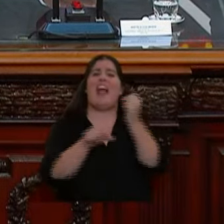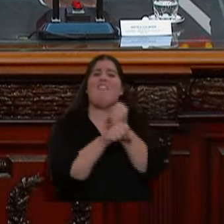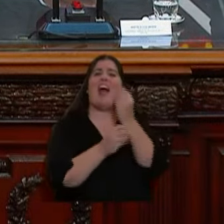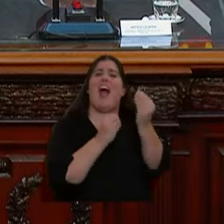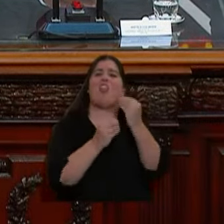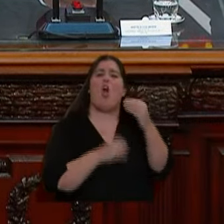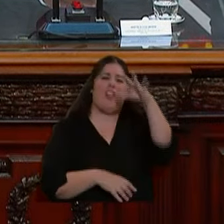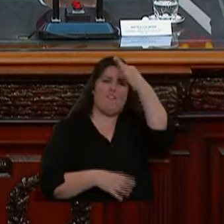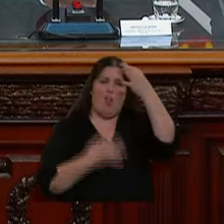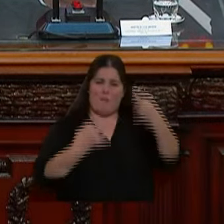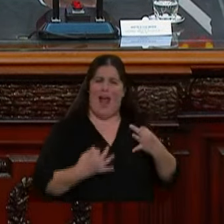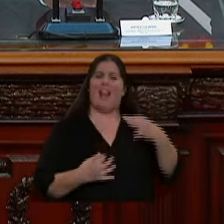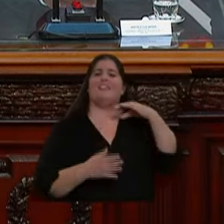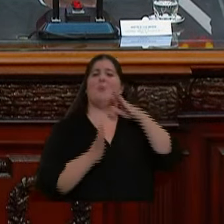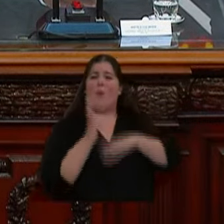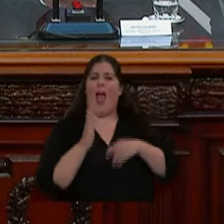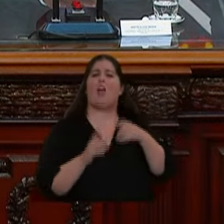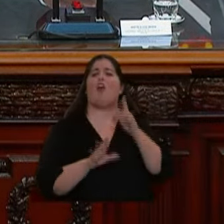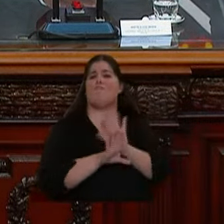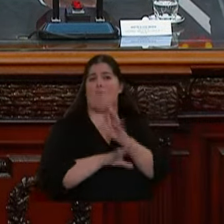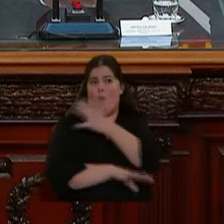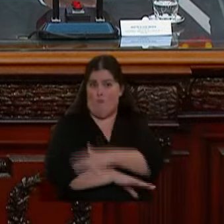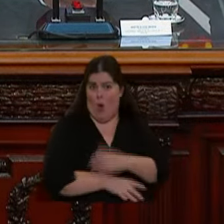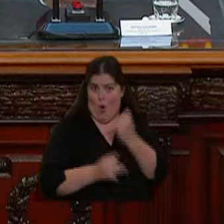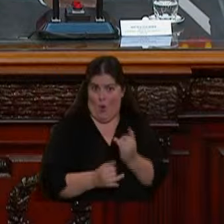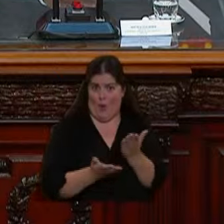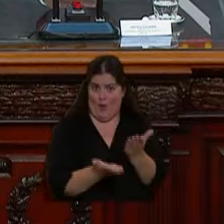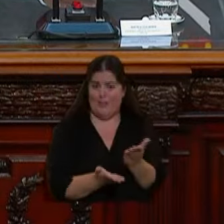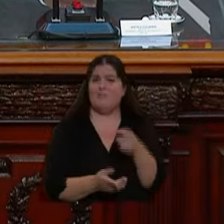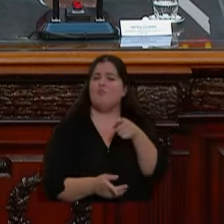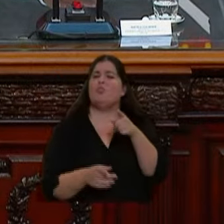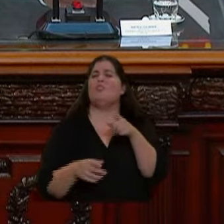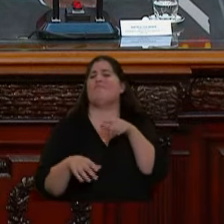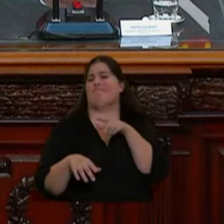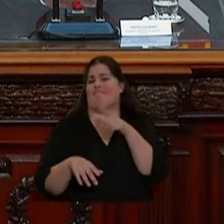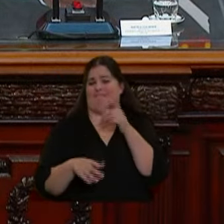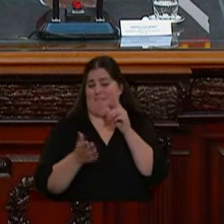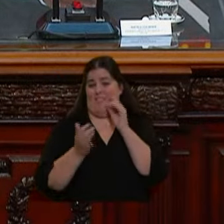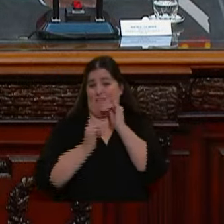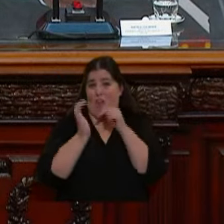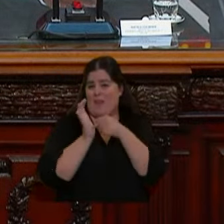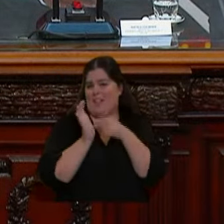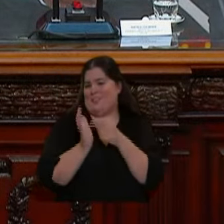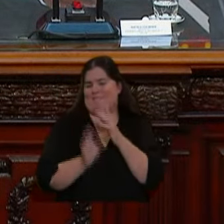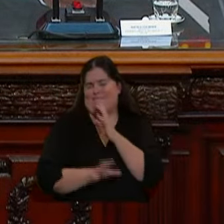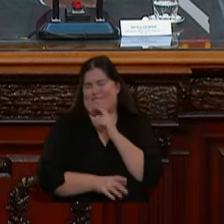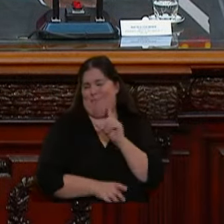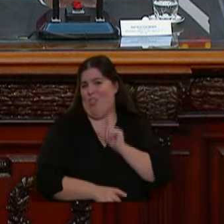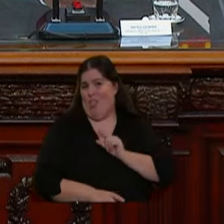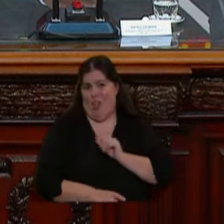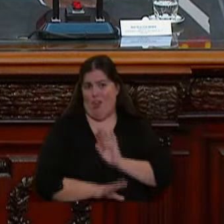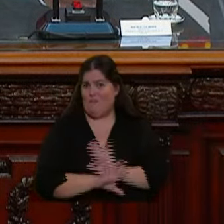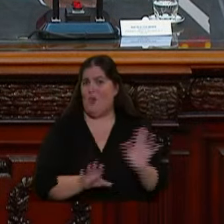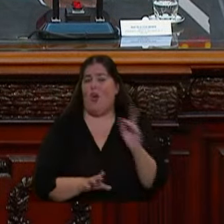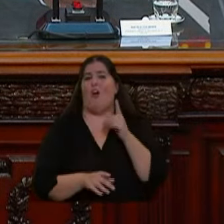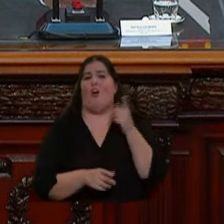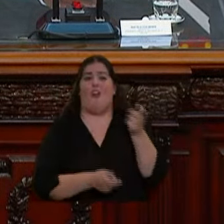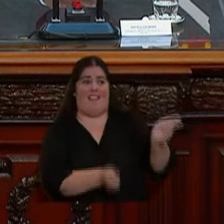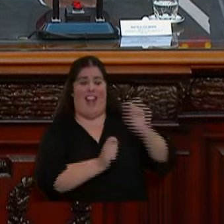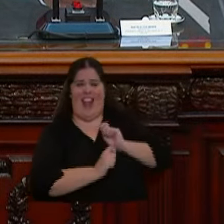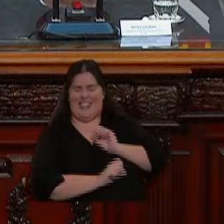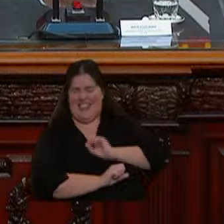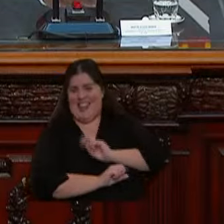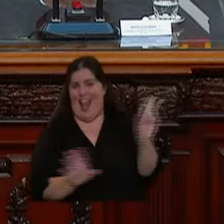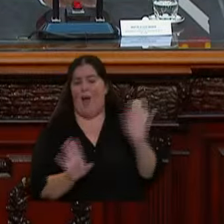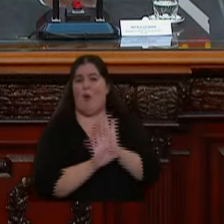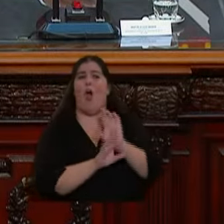pobres. Esto es un dato desgarrador que revela crudamente la brutalidad de la herencia que hemos recibido y los